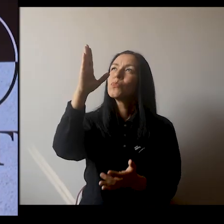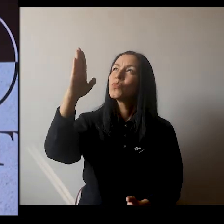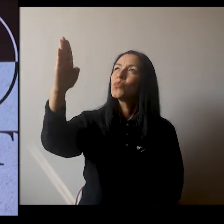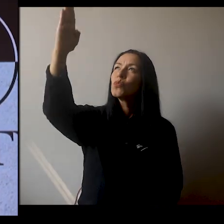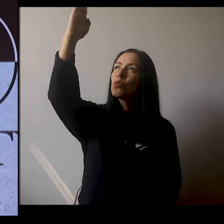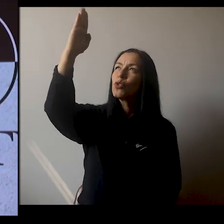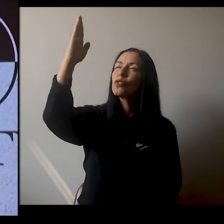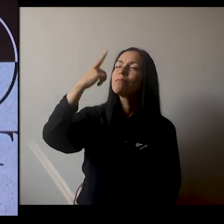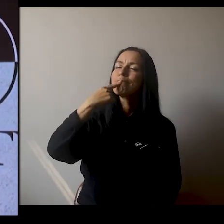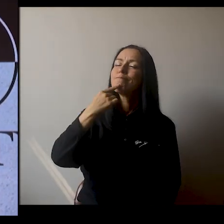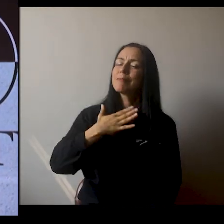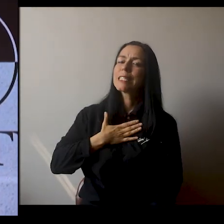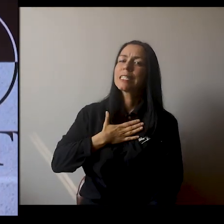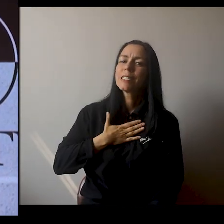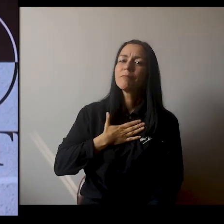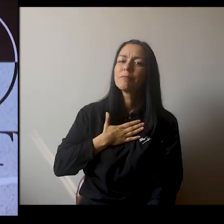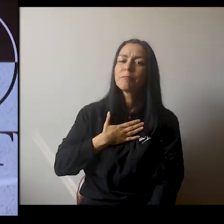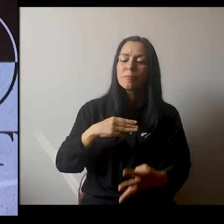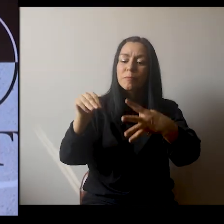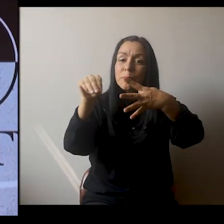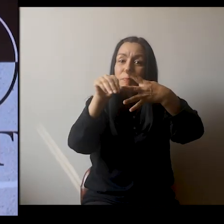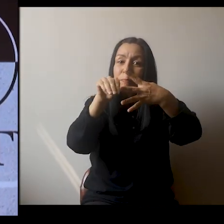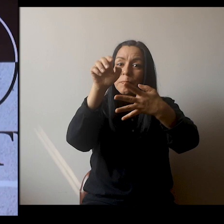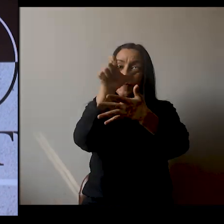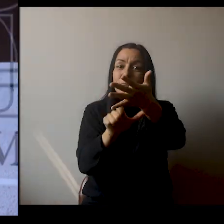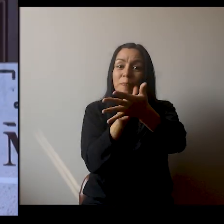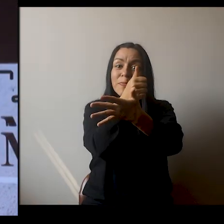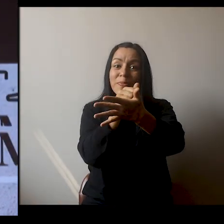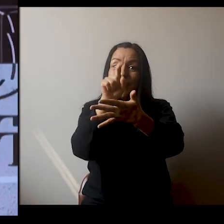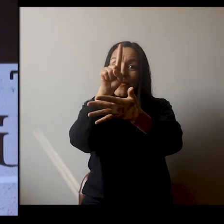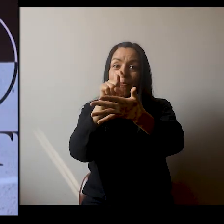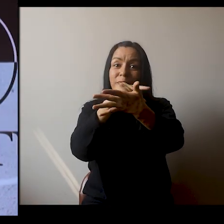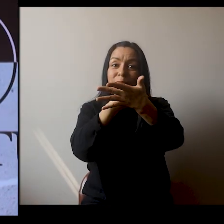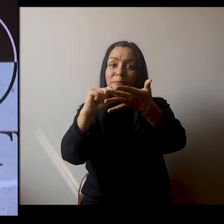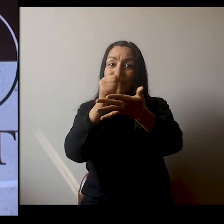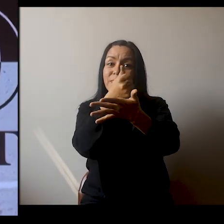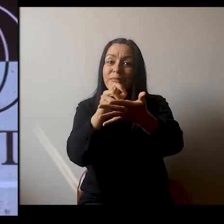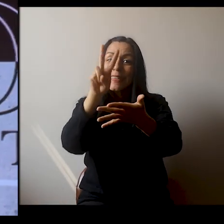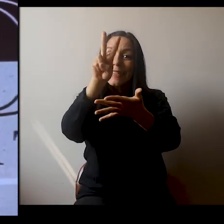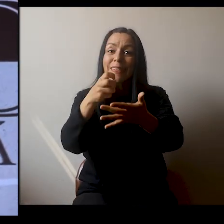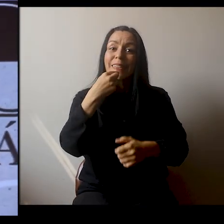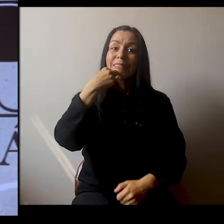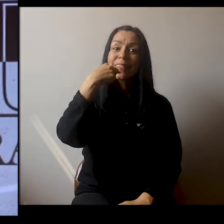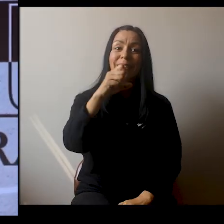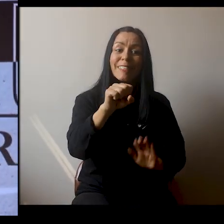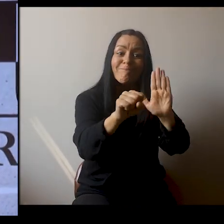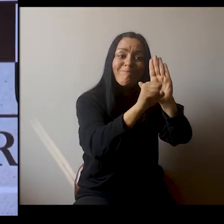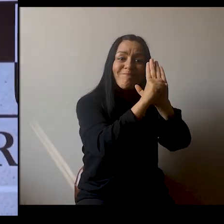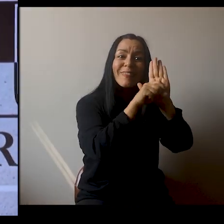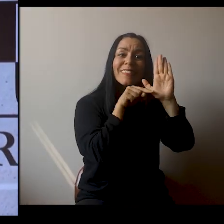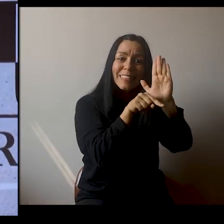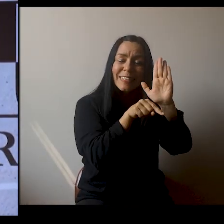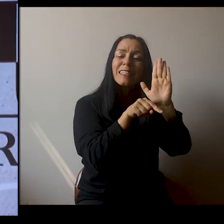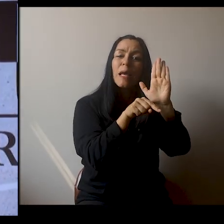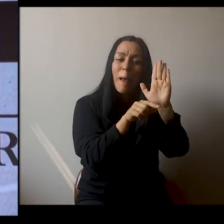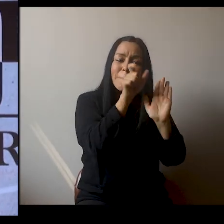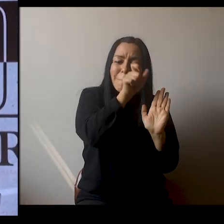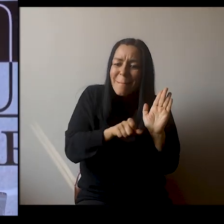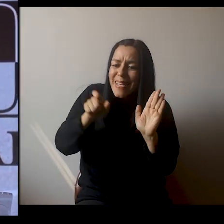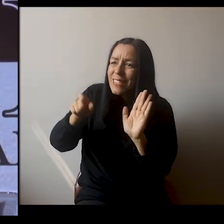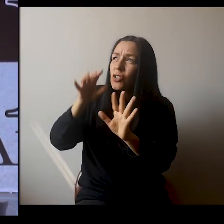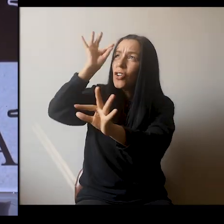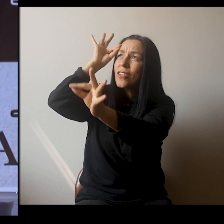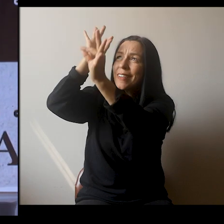Creer lo que Dios ha dicho. Marcos 16:17 dice: estas señales seguirán